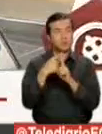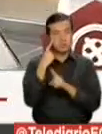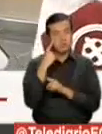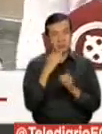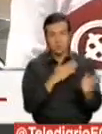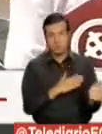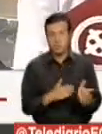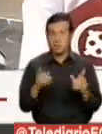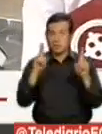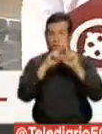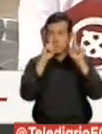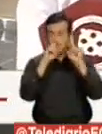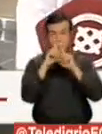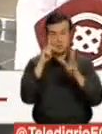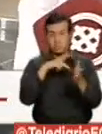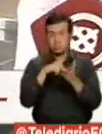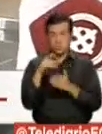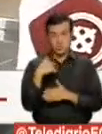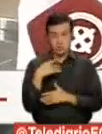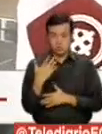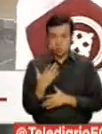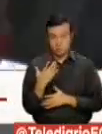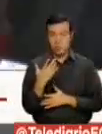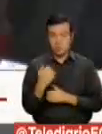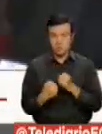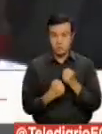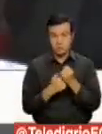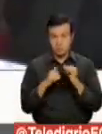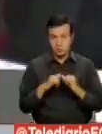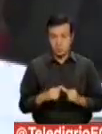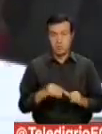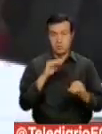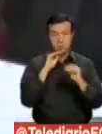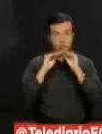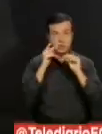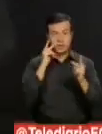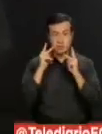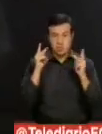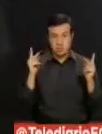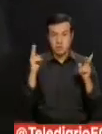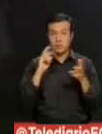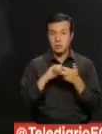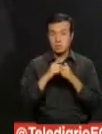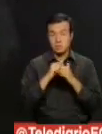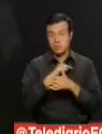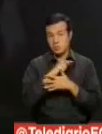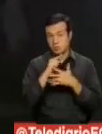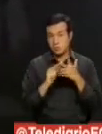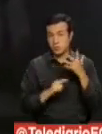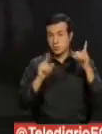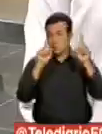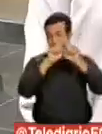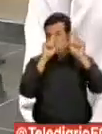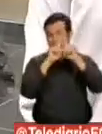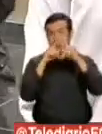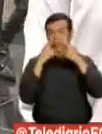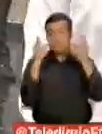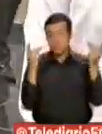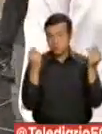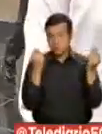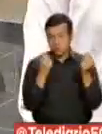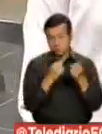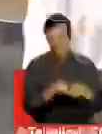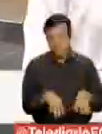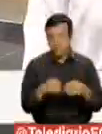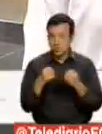estén las empresas en capacidad de cubrirlas, pues, finanzas nos apoyarán. Reveló que han identificado varios problemas que atraviesan las empresas públicas.